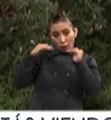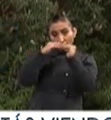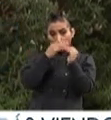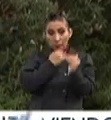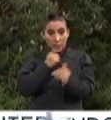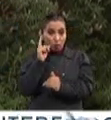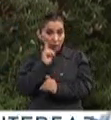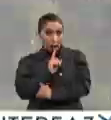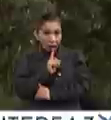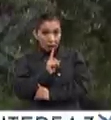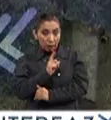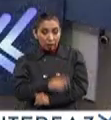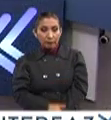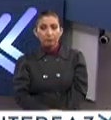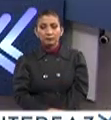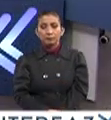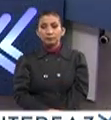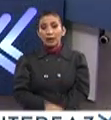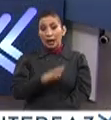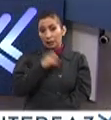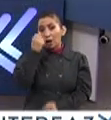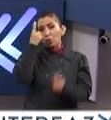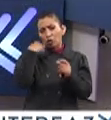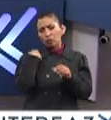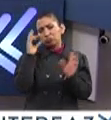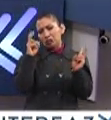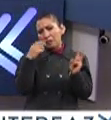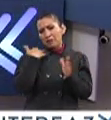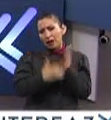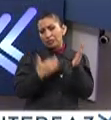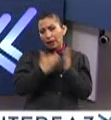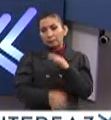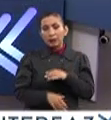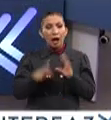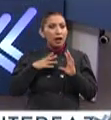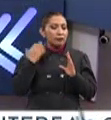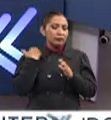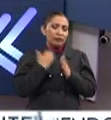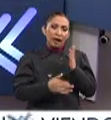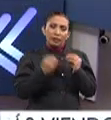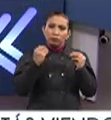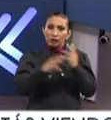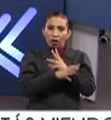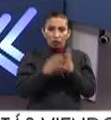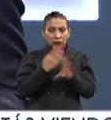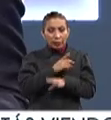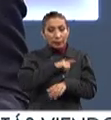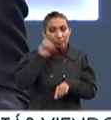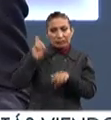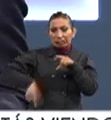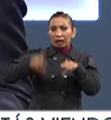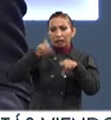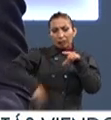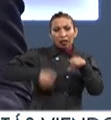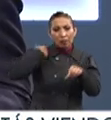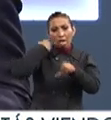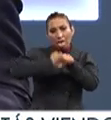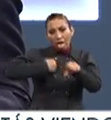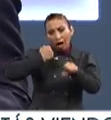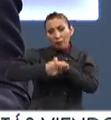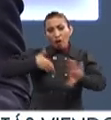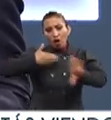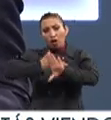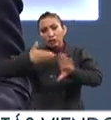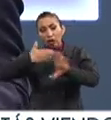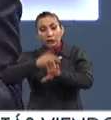género? Seguramente hay temas aún pendientes o cosas por hacer. Hay muchos temas todavía por hacer. Tenemos que erradicar muchas prácticas todavía lesivas